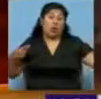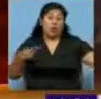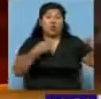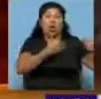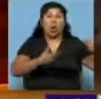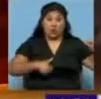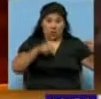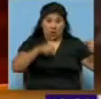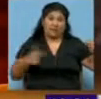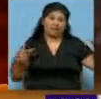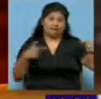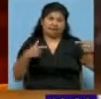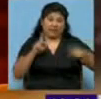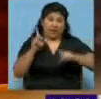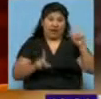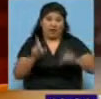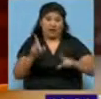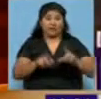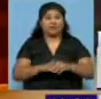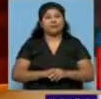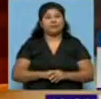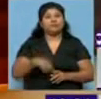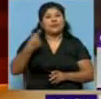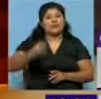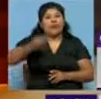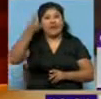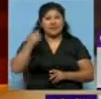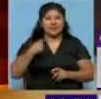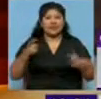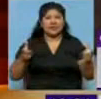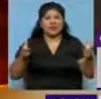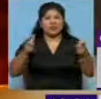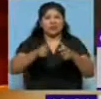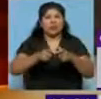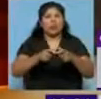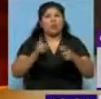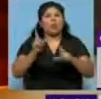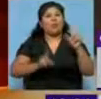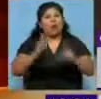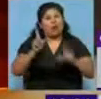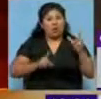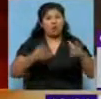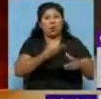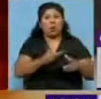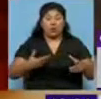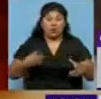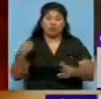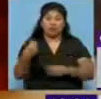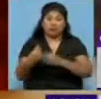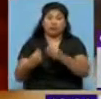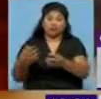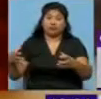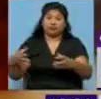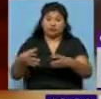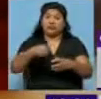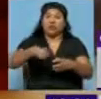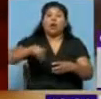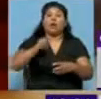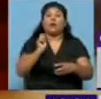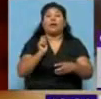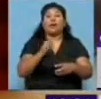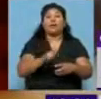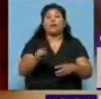Ayer se reunieron varios gobernadores, en total 9, junto con Sergio Massa y Miguel